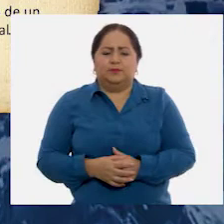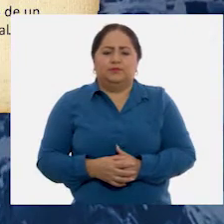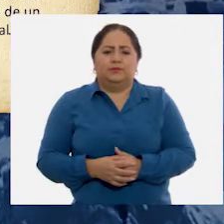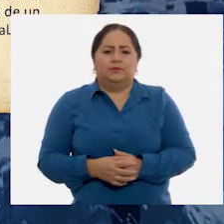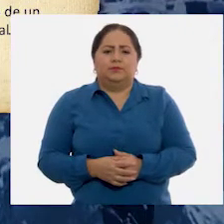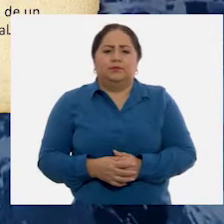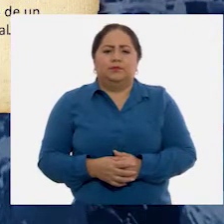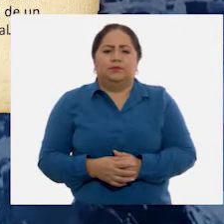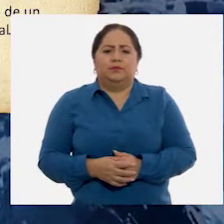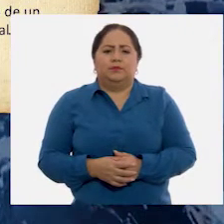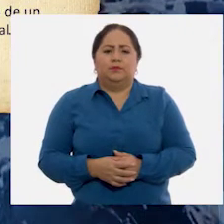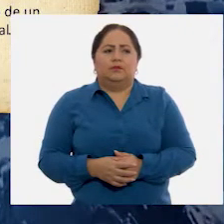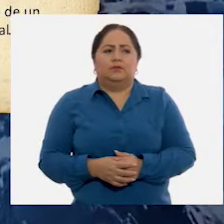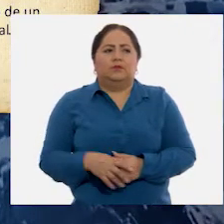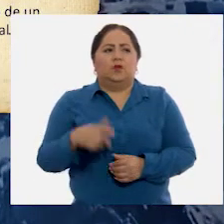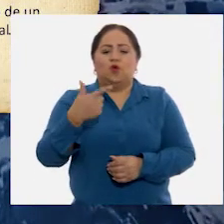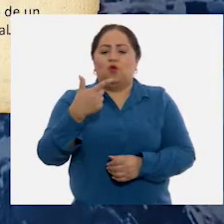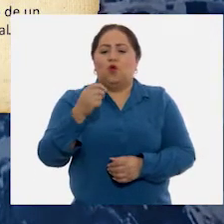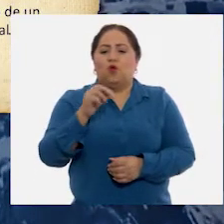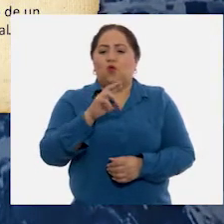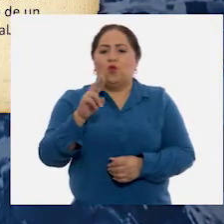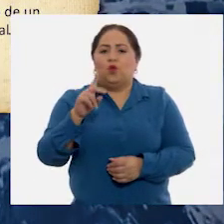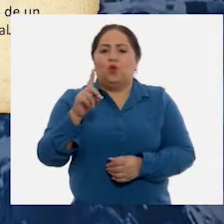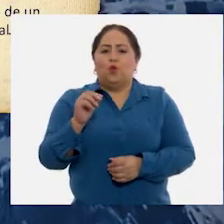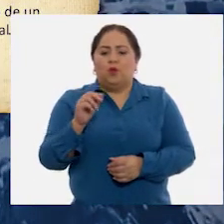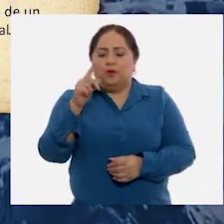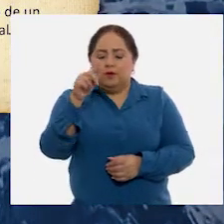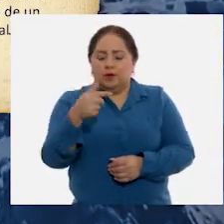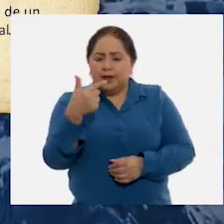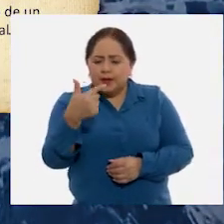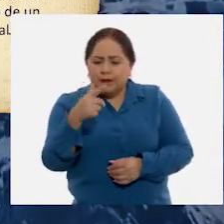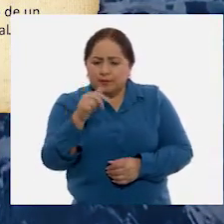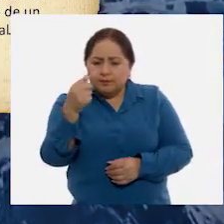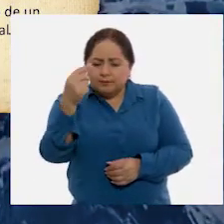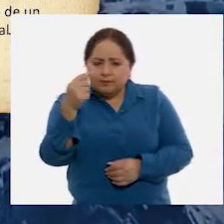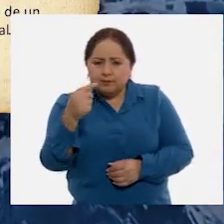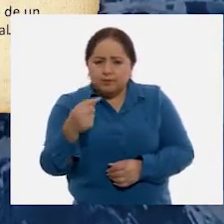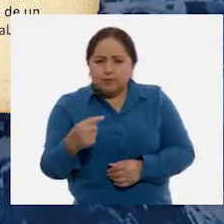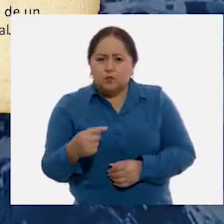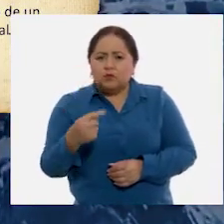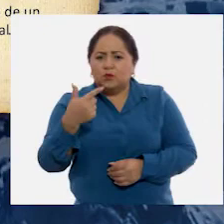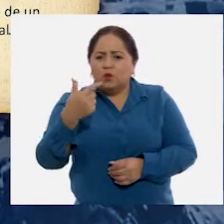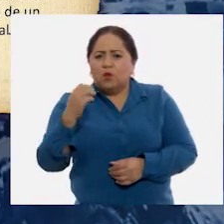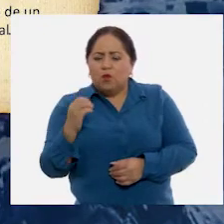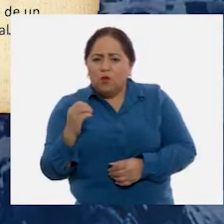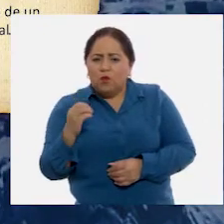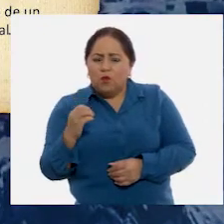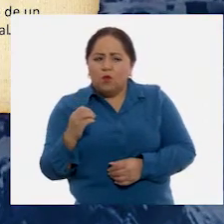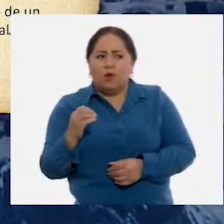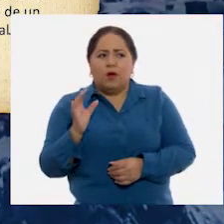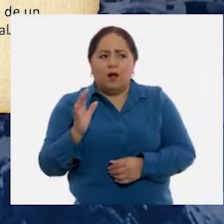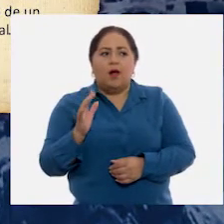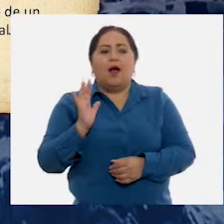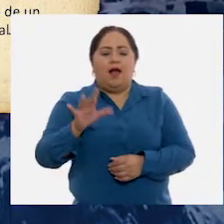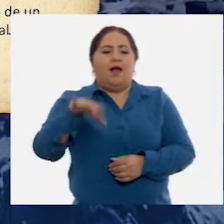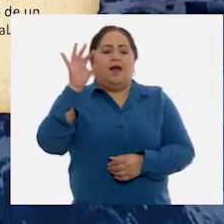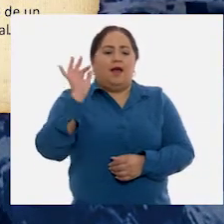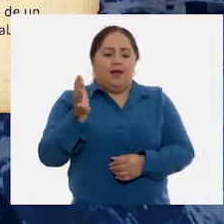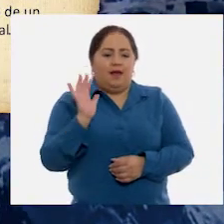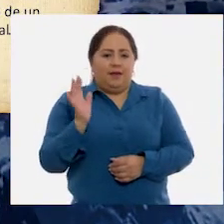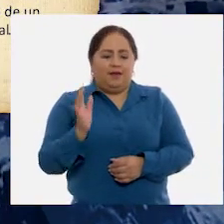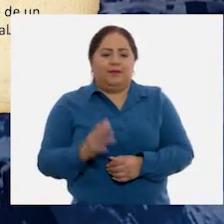voy a buscar gorrudos. Ya estoy en la G. Ahora encontrar G o ajá, aquí ya estoy. Ah, ya llegué.